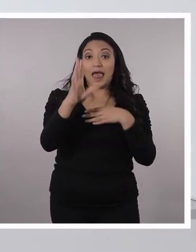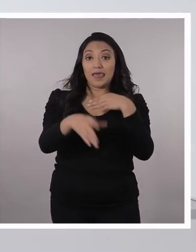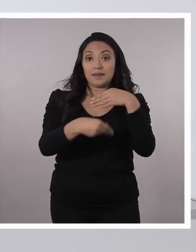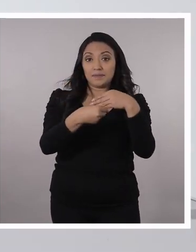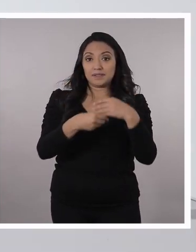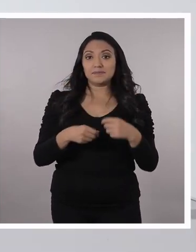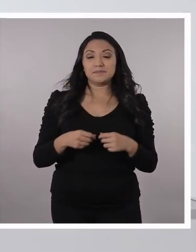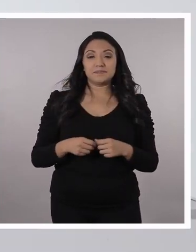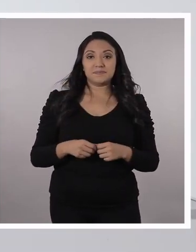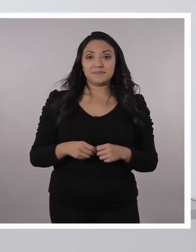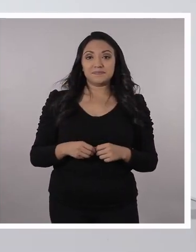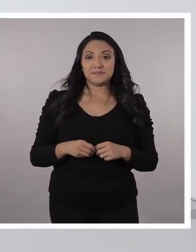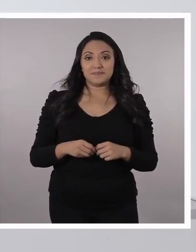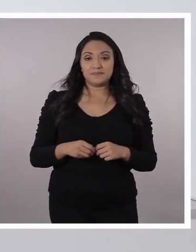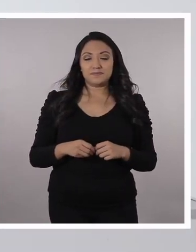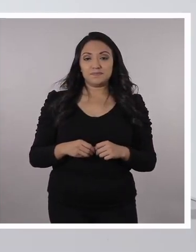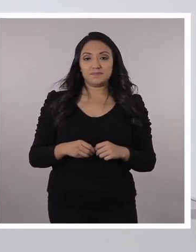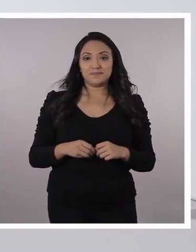Además,